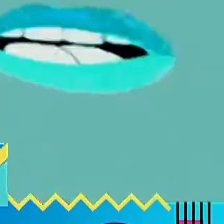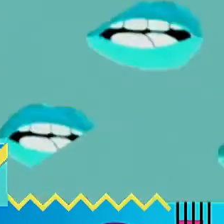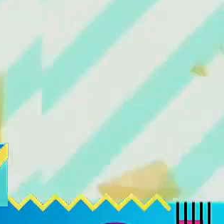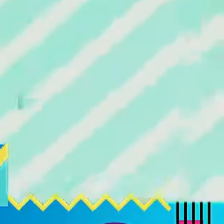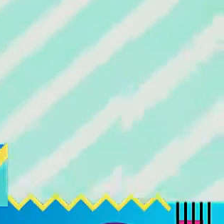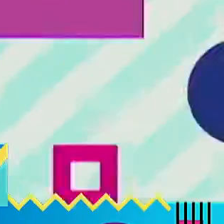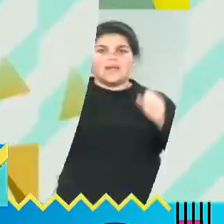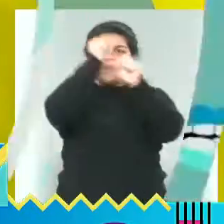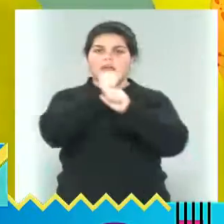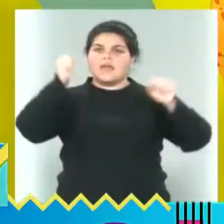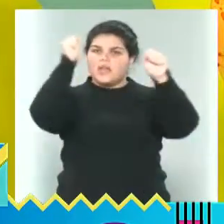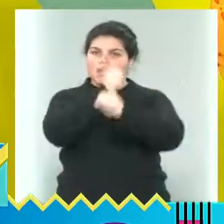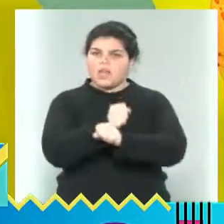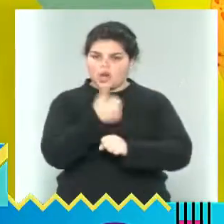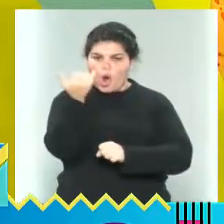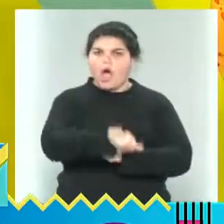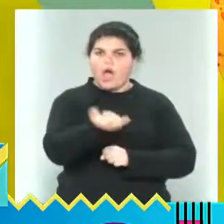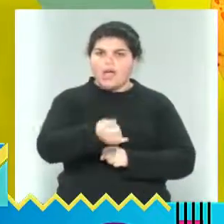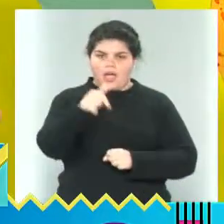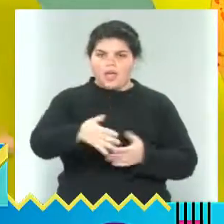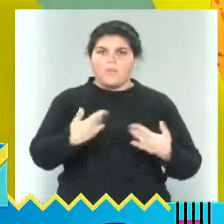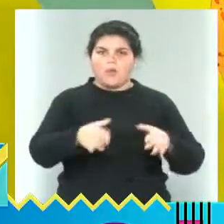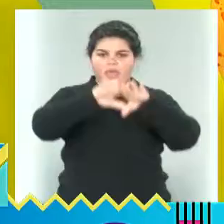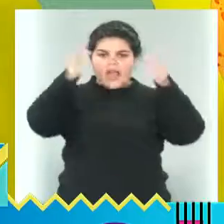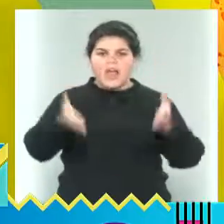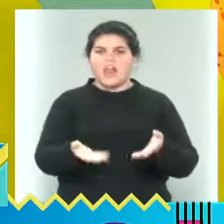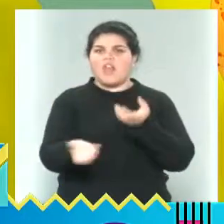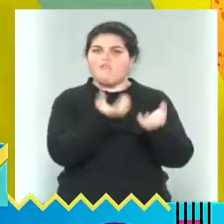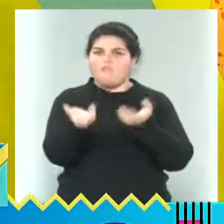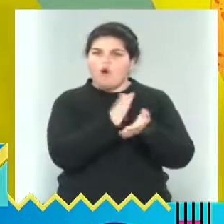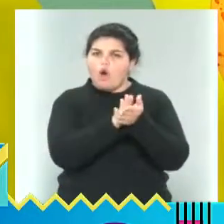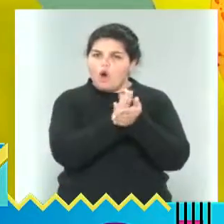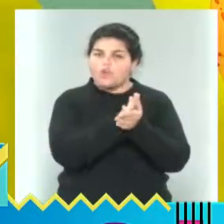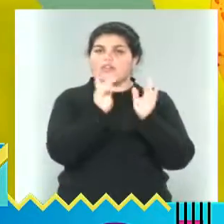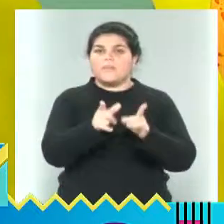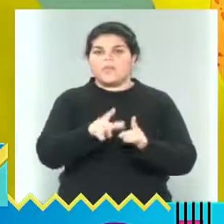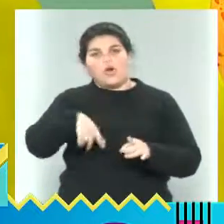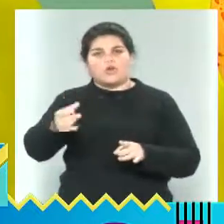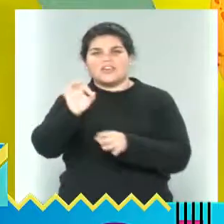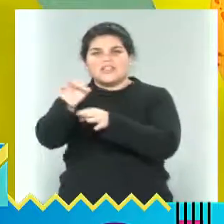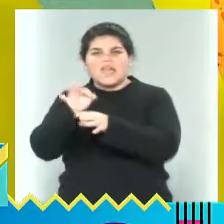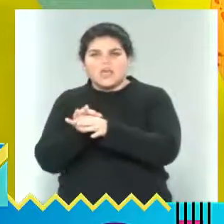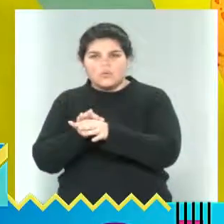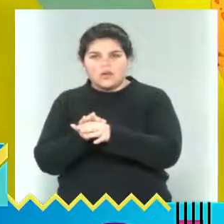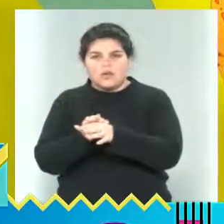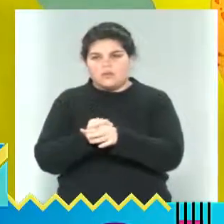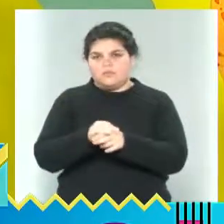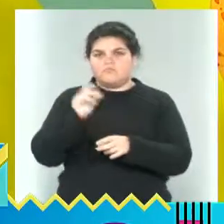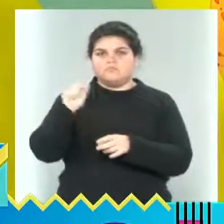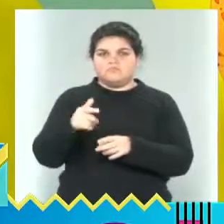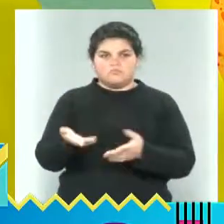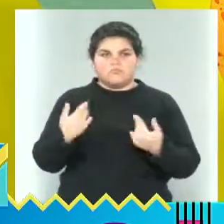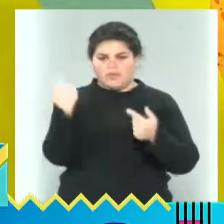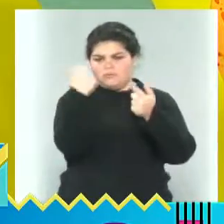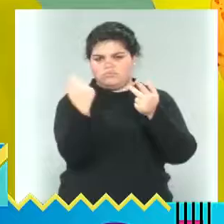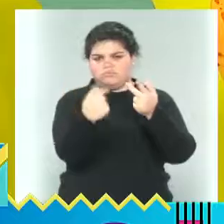los ingenieros para desarrollar calefones solares, células fotovoltaicas. No necesitamos que venga la Boeing, eso va a dar trabajo a un